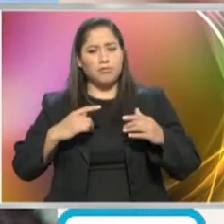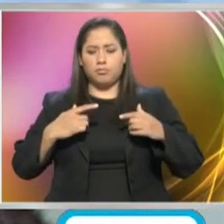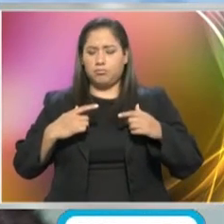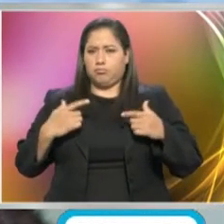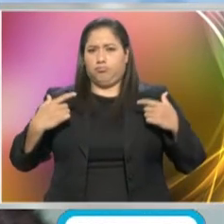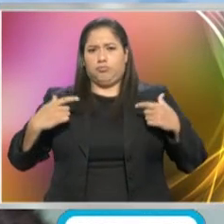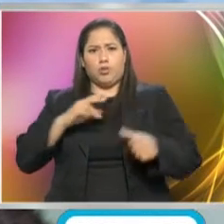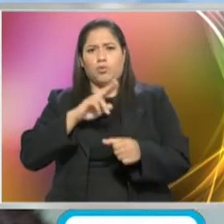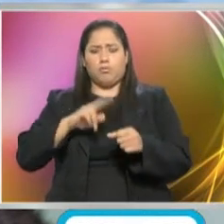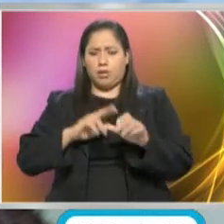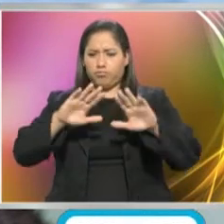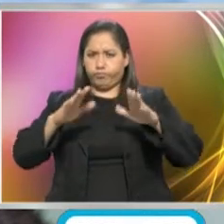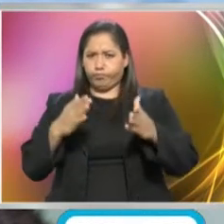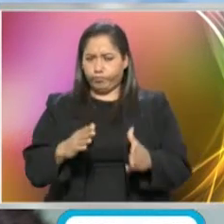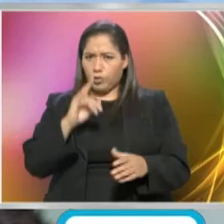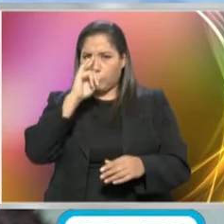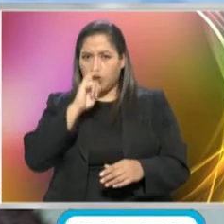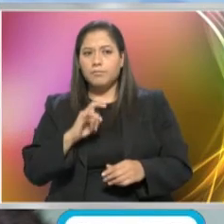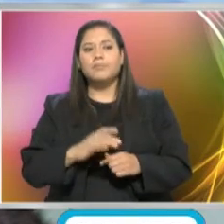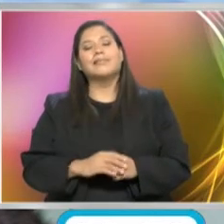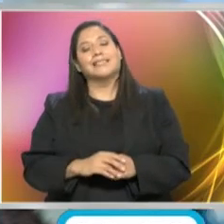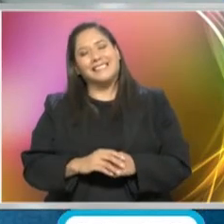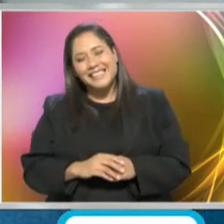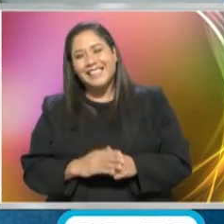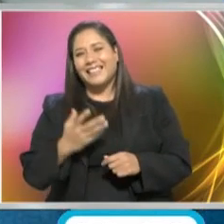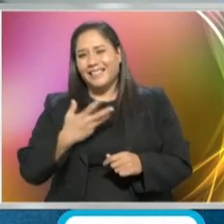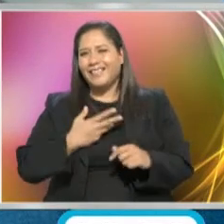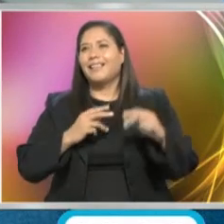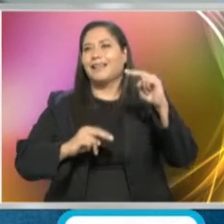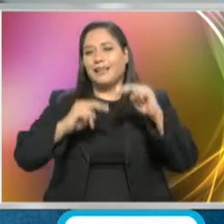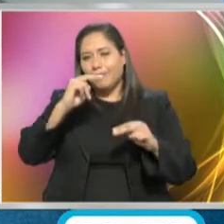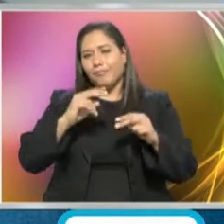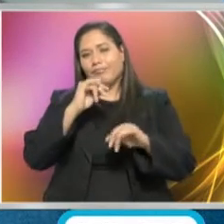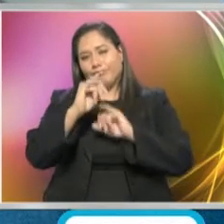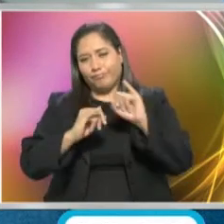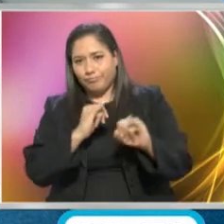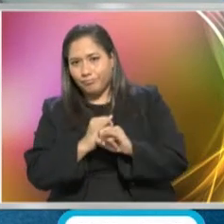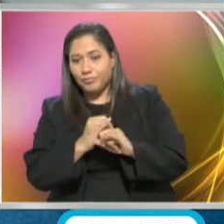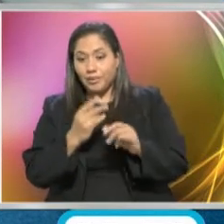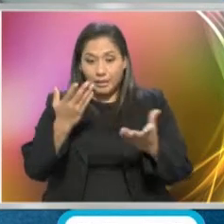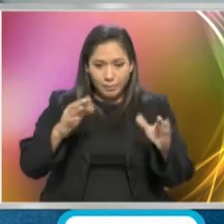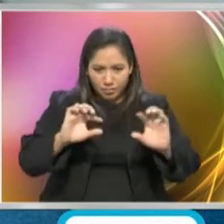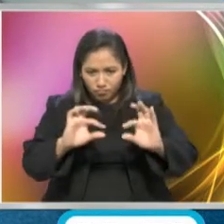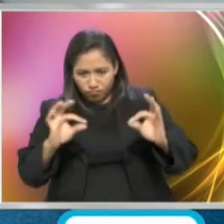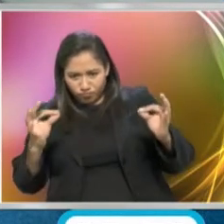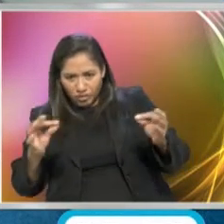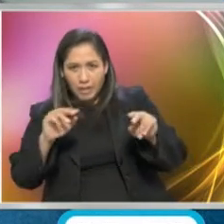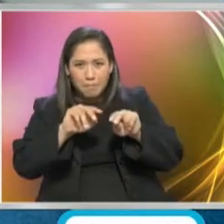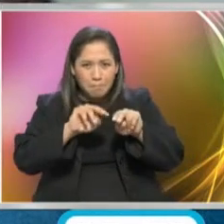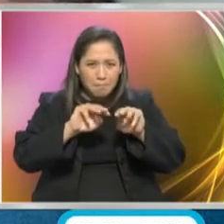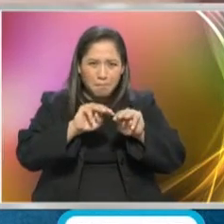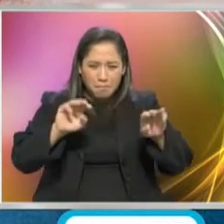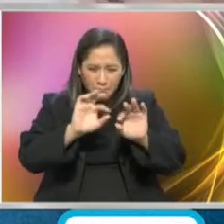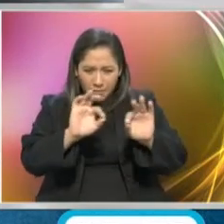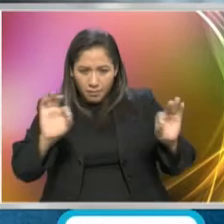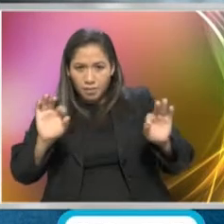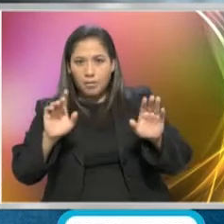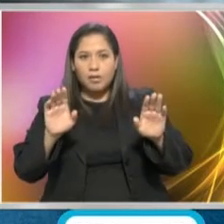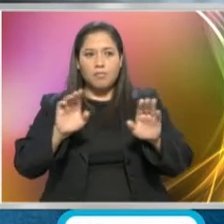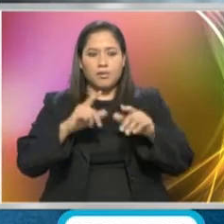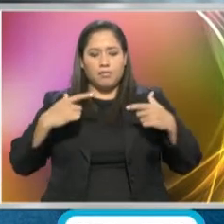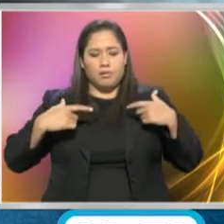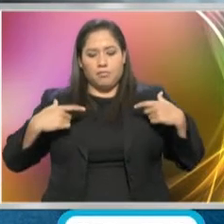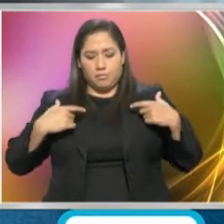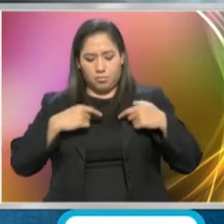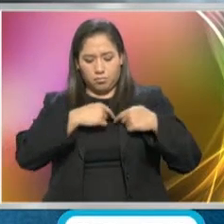siga siendo estético el cuerpo? Claro, hay estándares a nivel internacional en cuanto a medidas, dependiendo de, por ejemplo, el ancho de tu